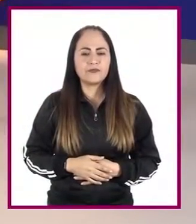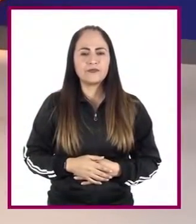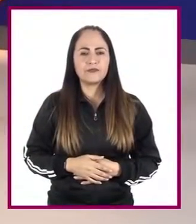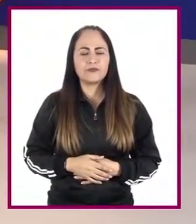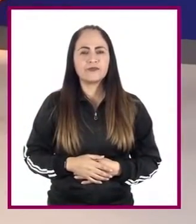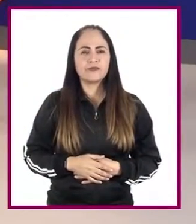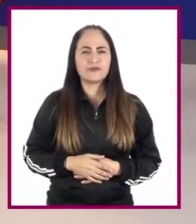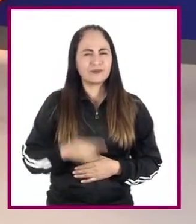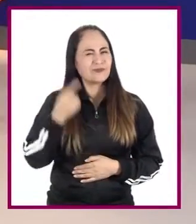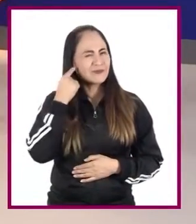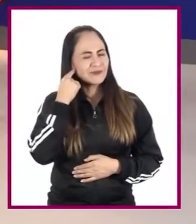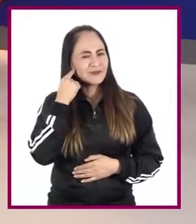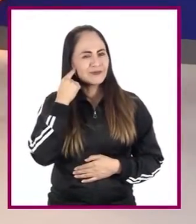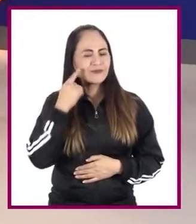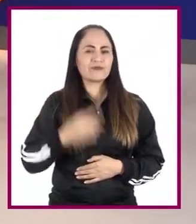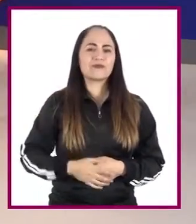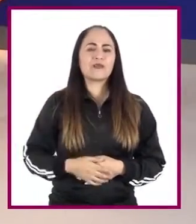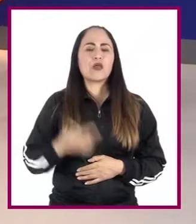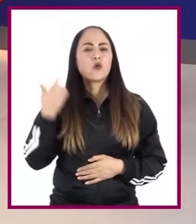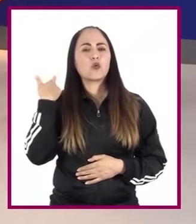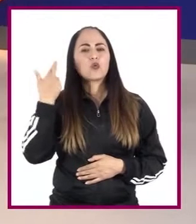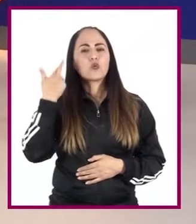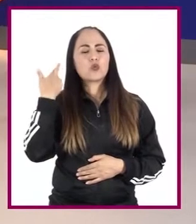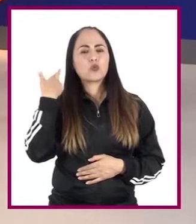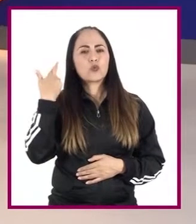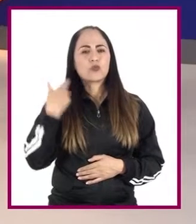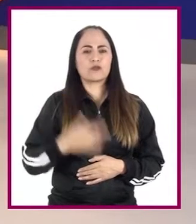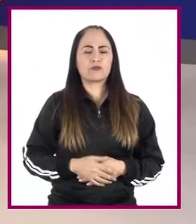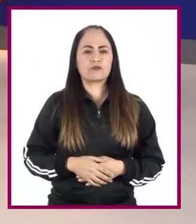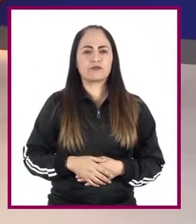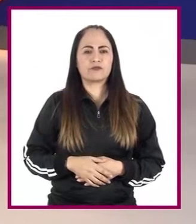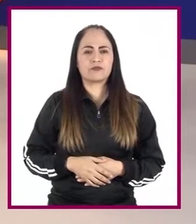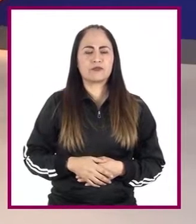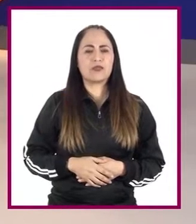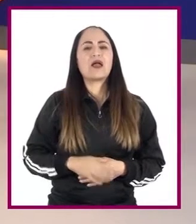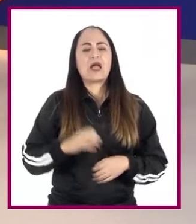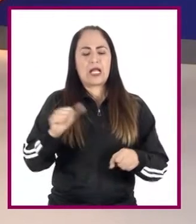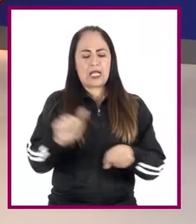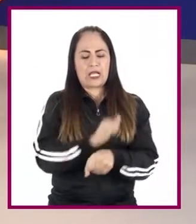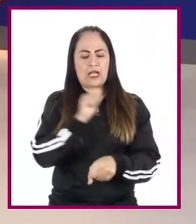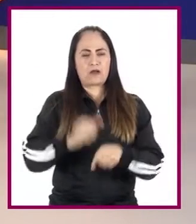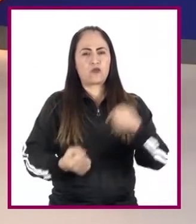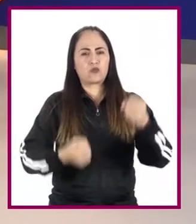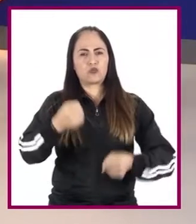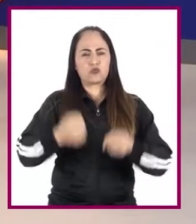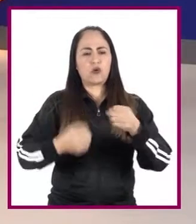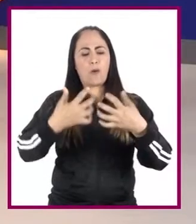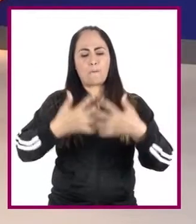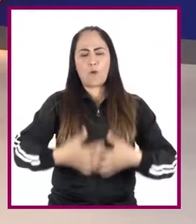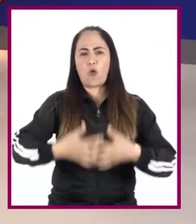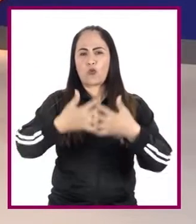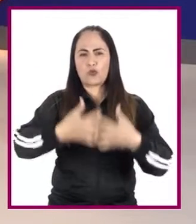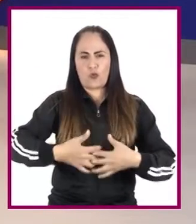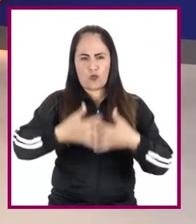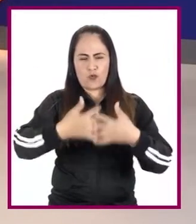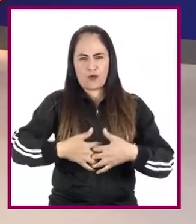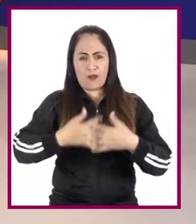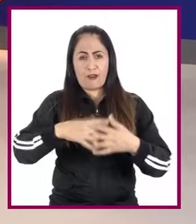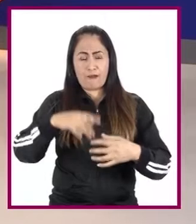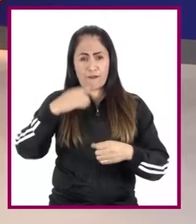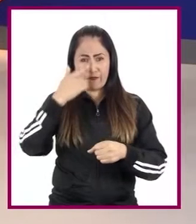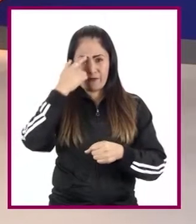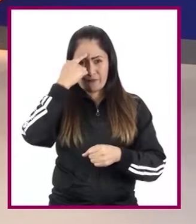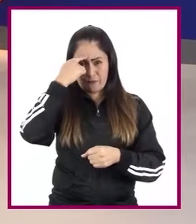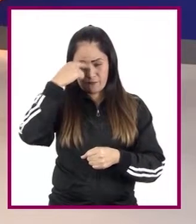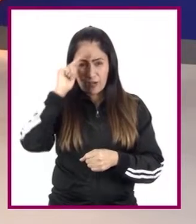Como pudieron escuchar, el sonido atmosférico que se emplea es el del motor del automóvil. No es tan fácil de reconocer y hasta se puede llegar